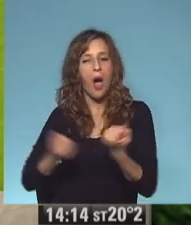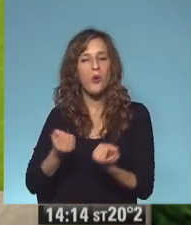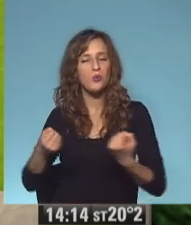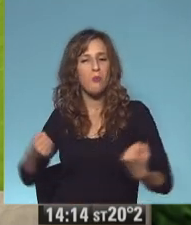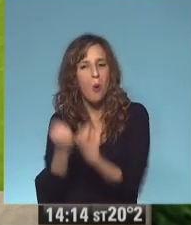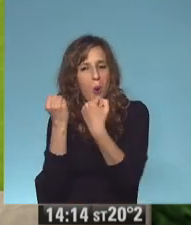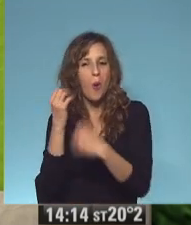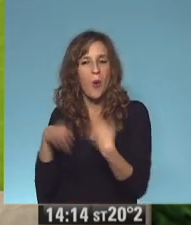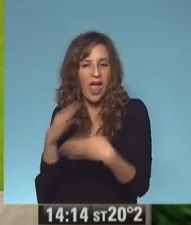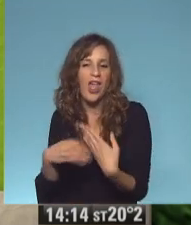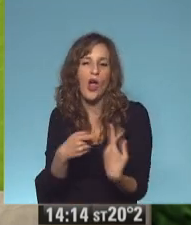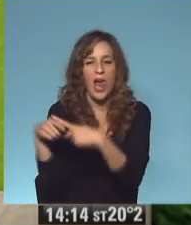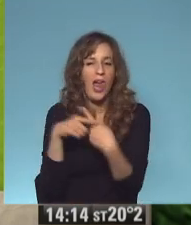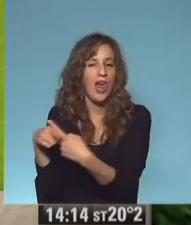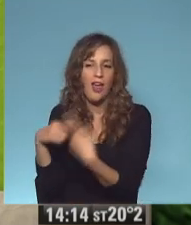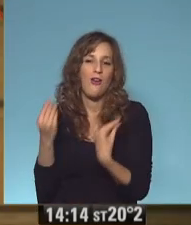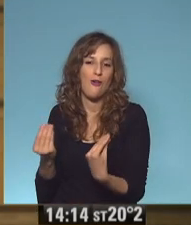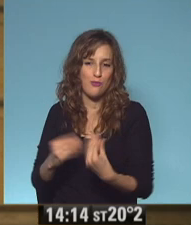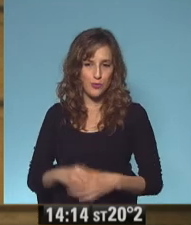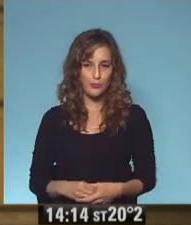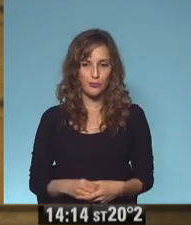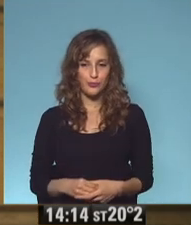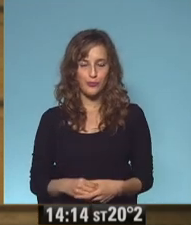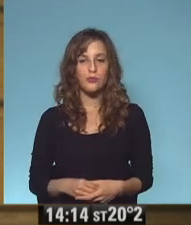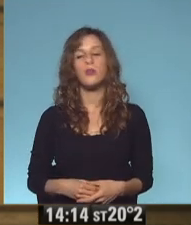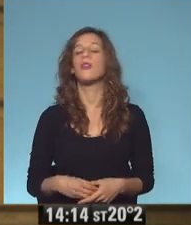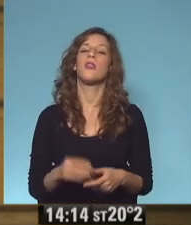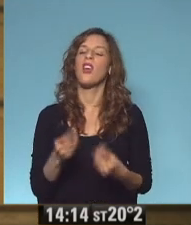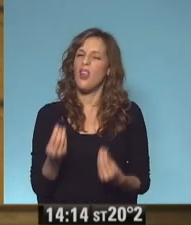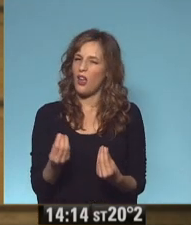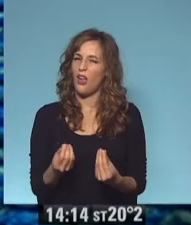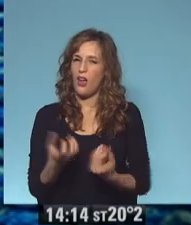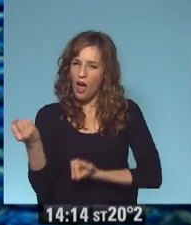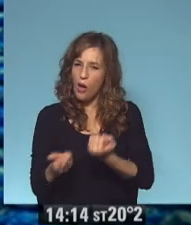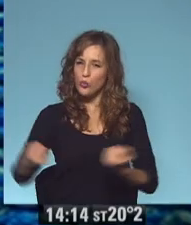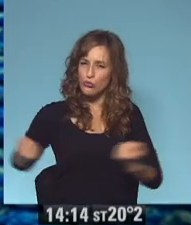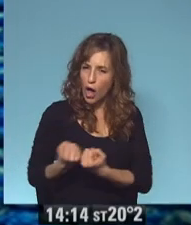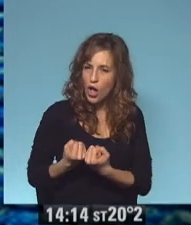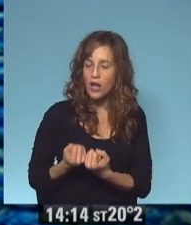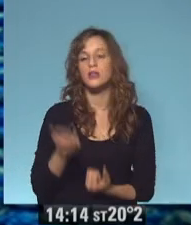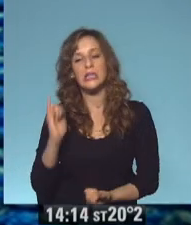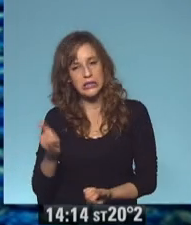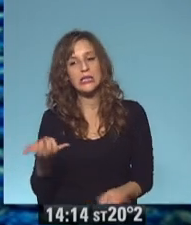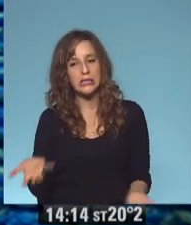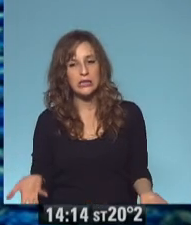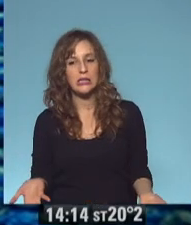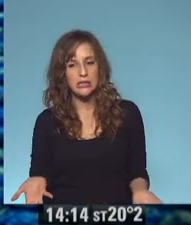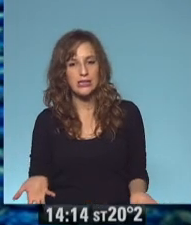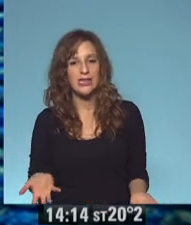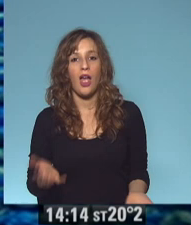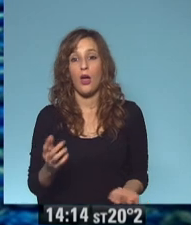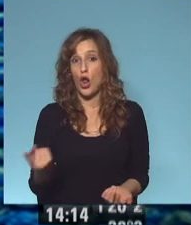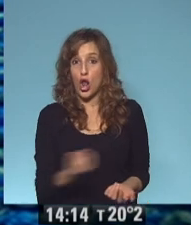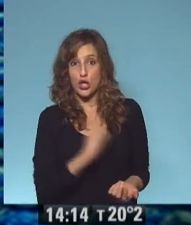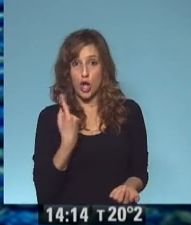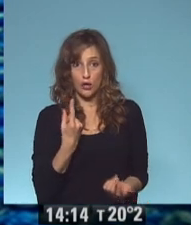¿Miramos cómo chocan? ¡Claro! ¡No nos vamos a subir a